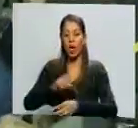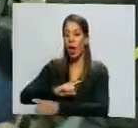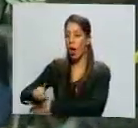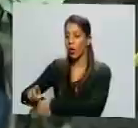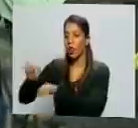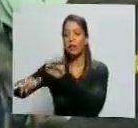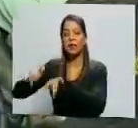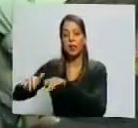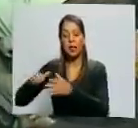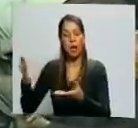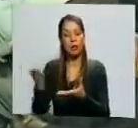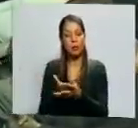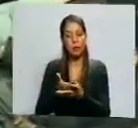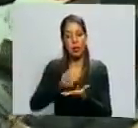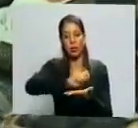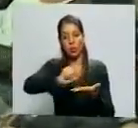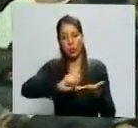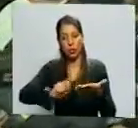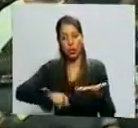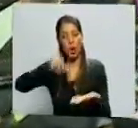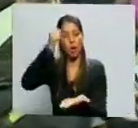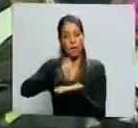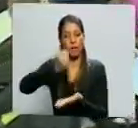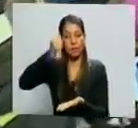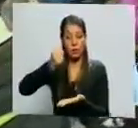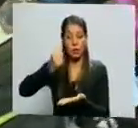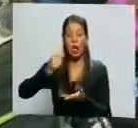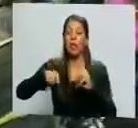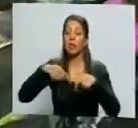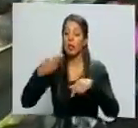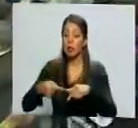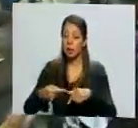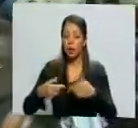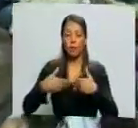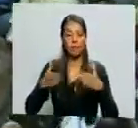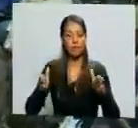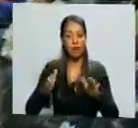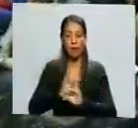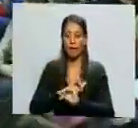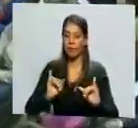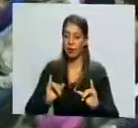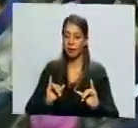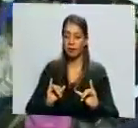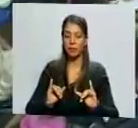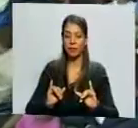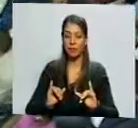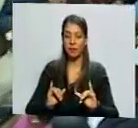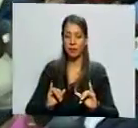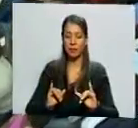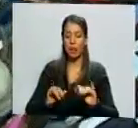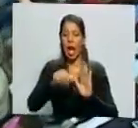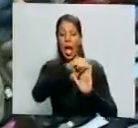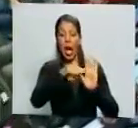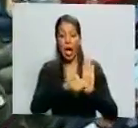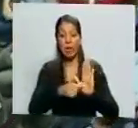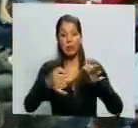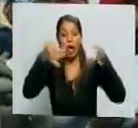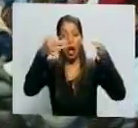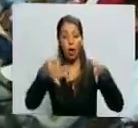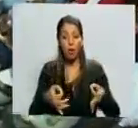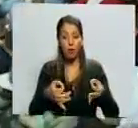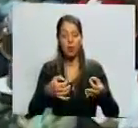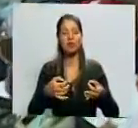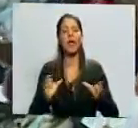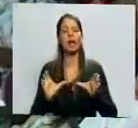de la República Bolivariana de Venezuela. Seguidamente se levantó la sesión. Pues ser esta acta un registro sucinto de